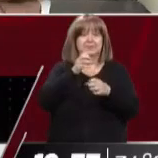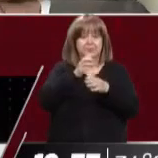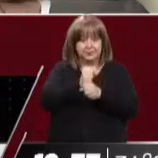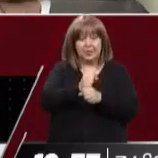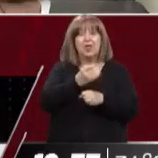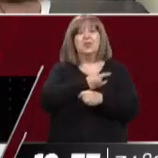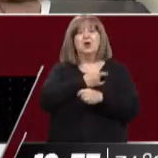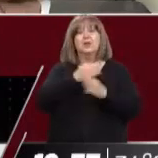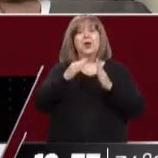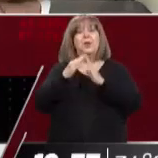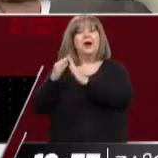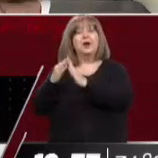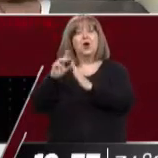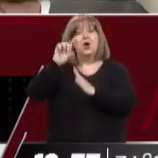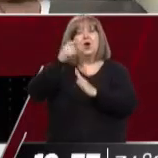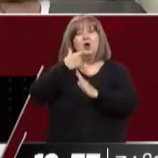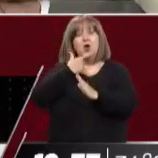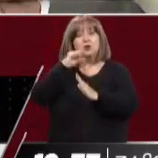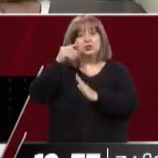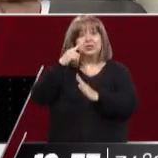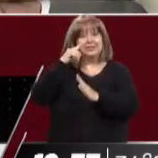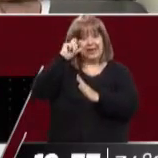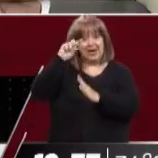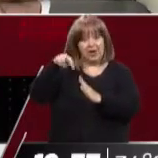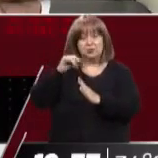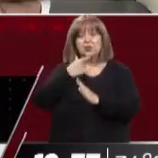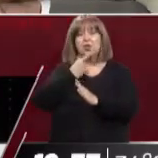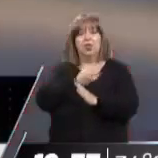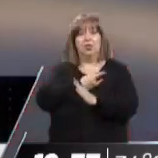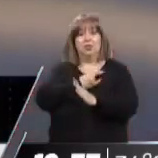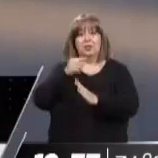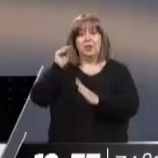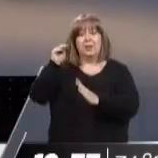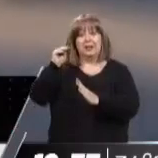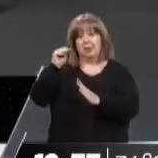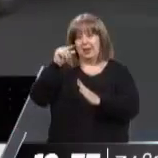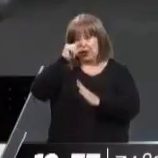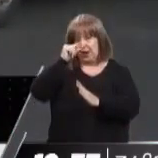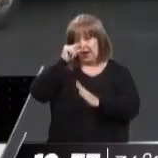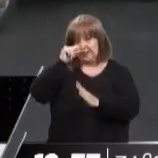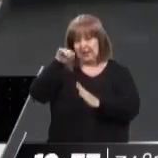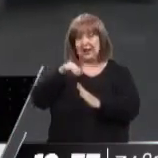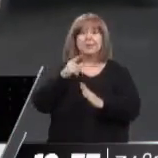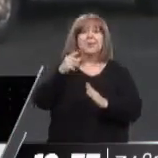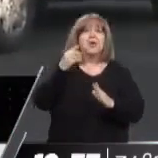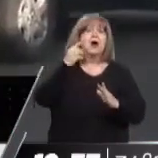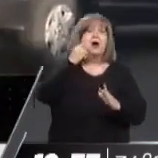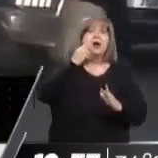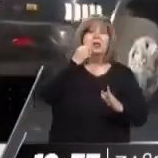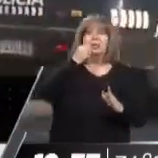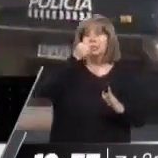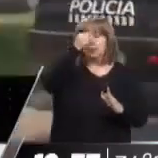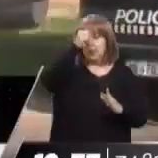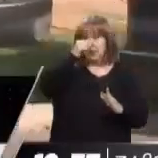el barrio Los Chilenos, allí en el departamento de Las Heras, cuando este domingo, este hombre que ustedes ven en pantalla se